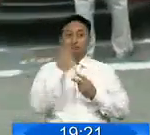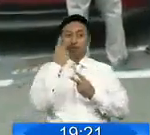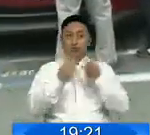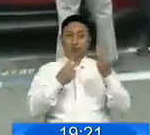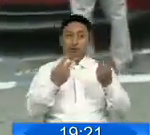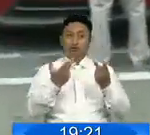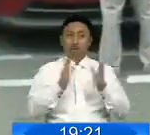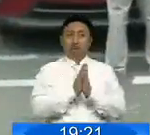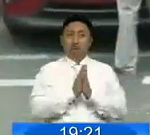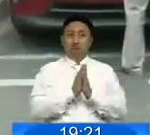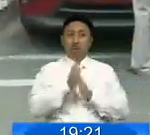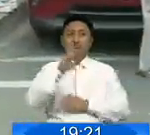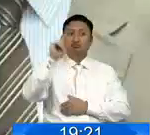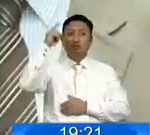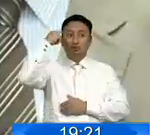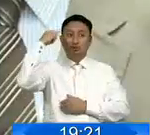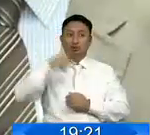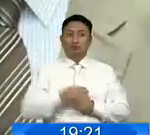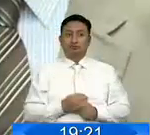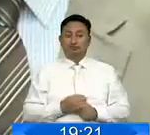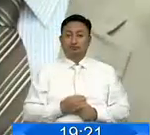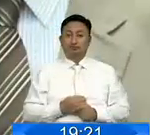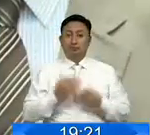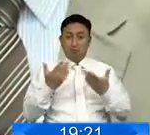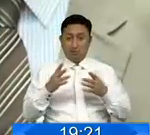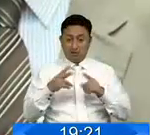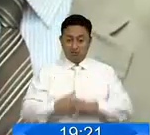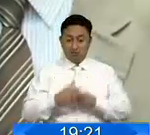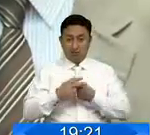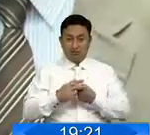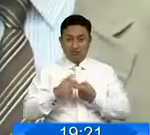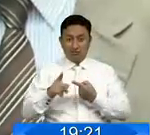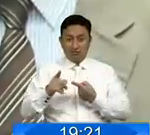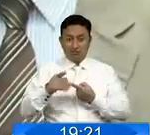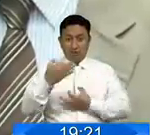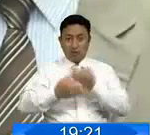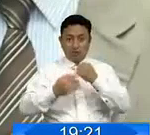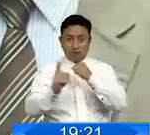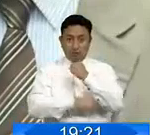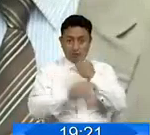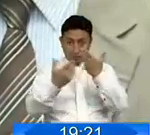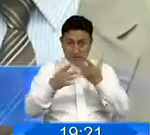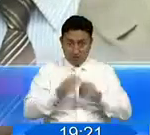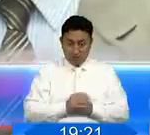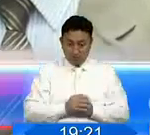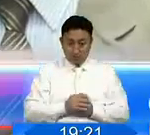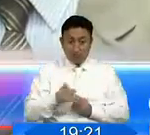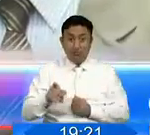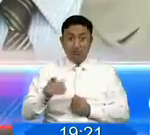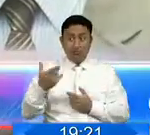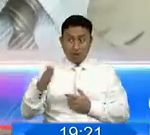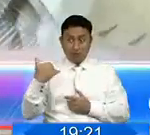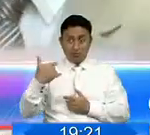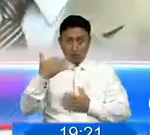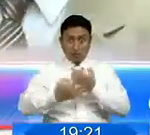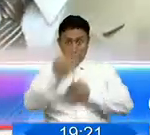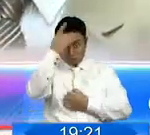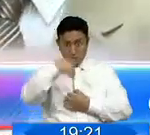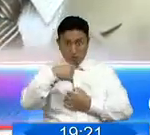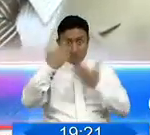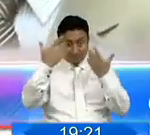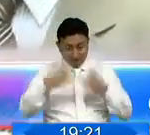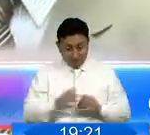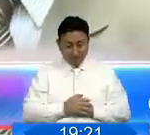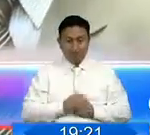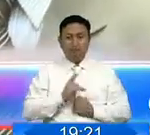realizará un pedido al Estado ecuatoriano. Para que sea ya ejecutado la sentencia, porque incluso ya tienen sentencia. Este proceso